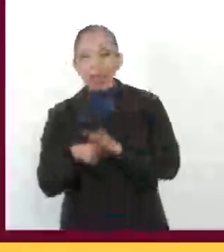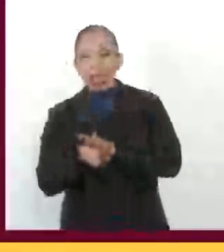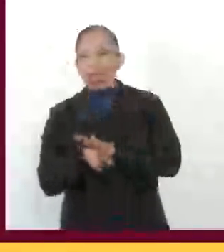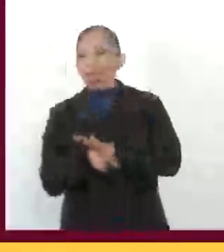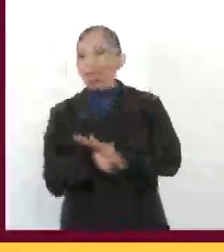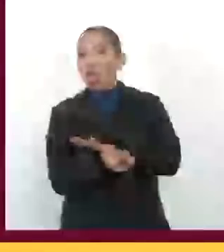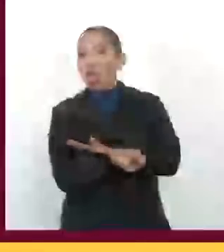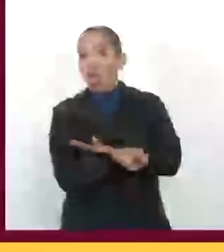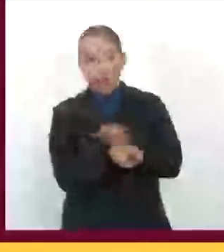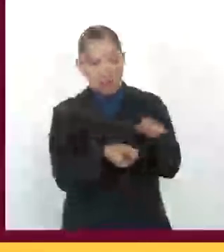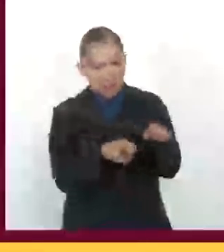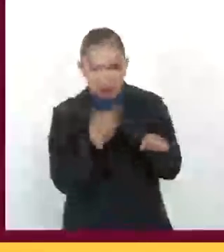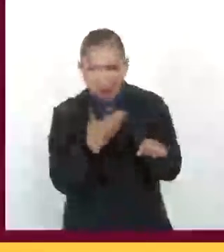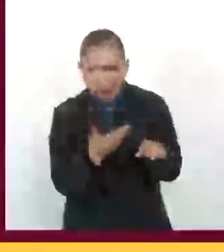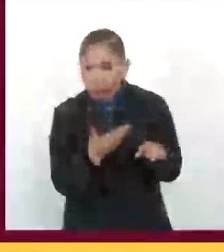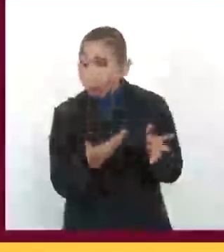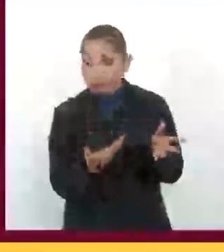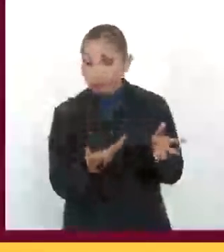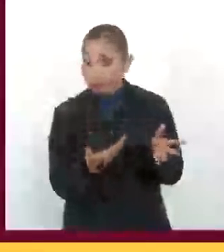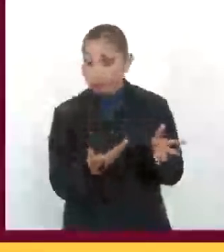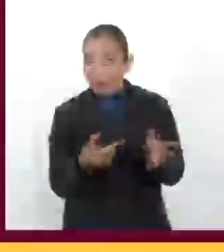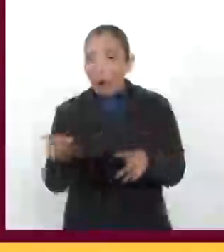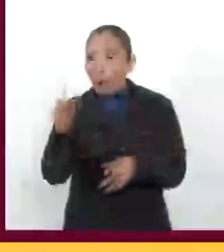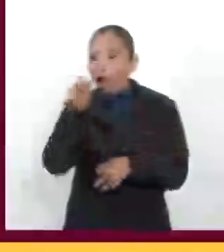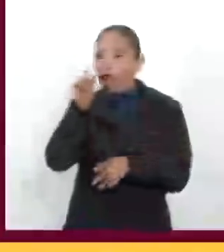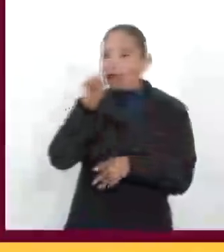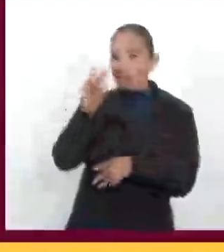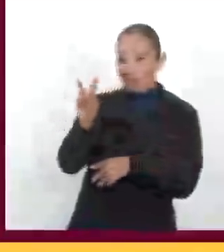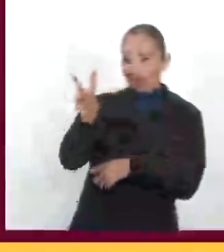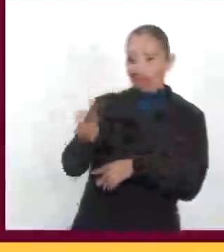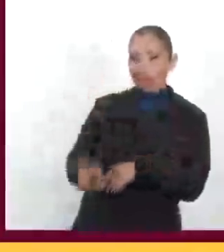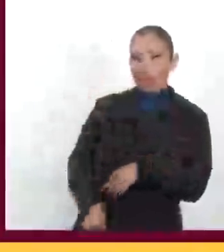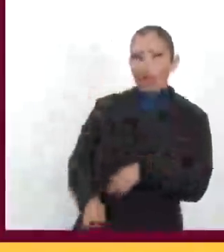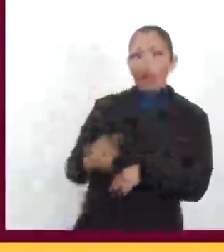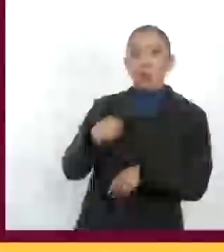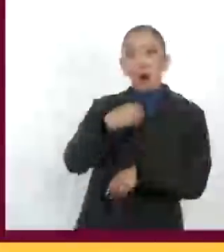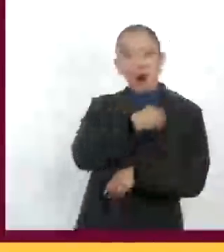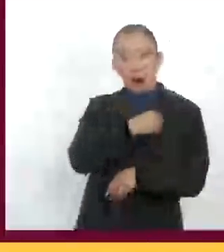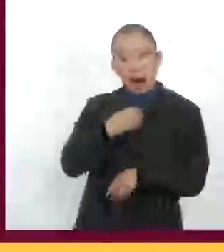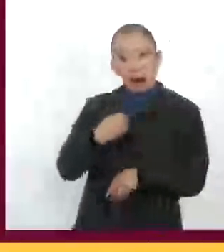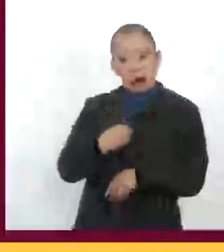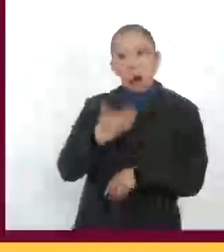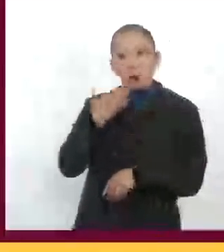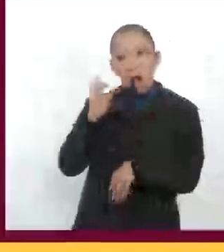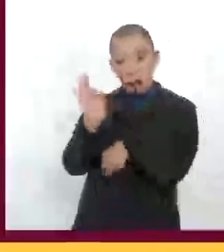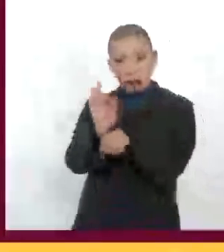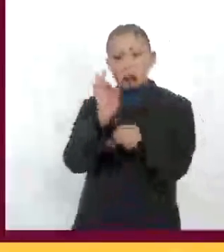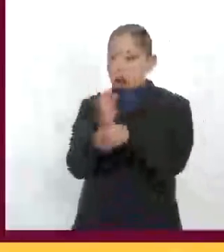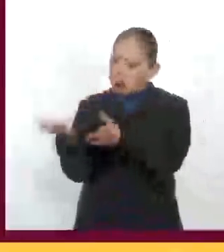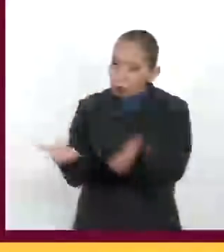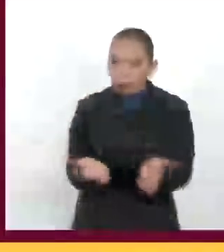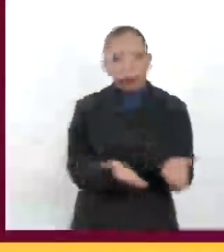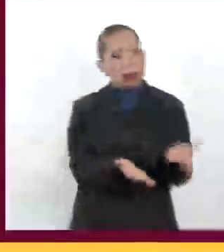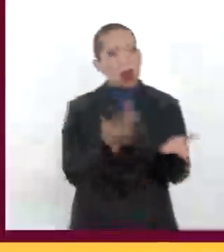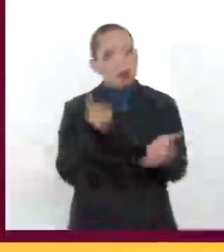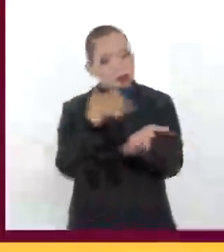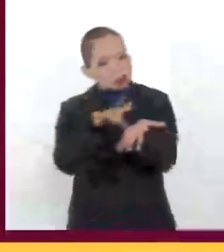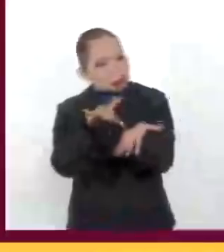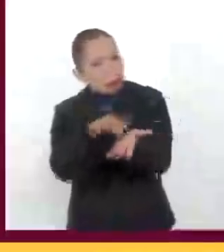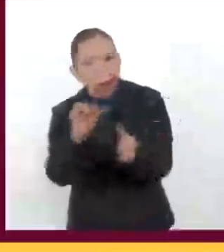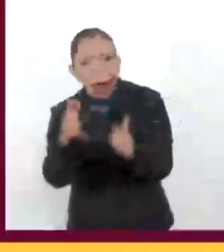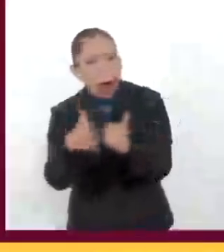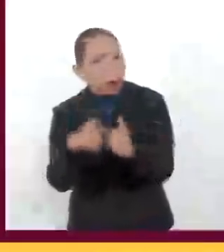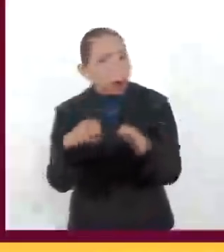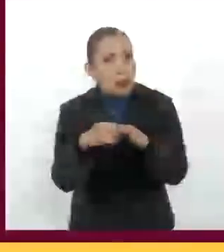cuando recibe algún soborno, o que una o un policía actúa con compromiso porque protege a las personas y